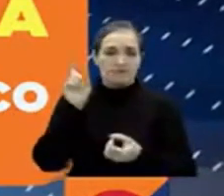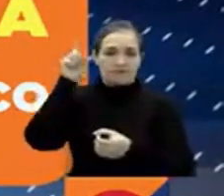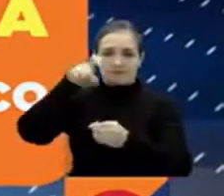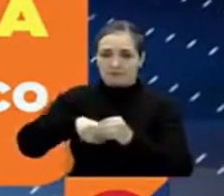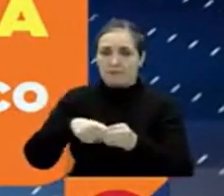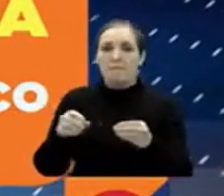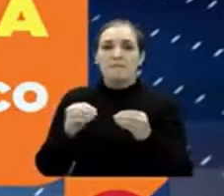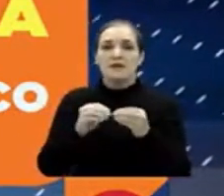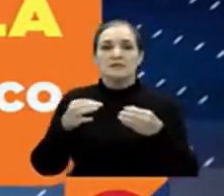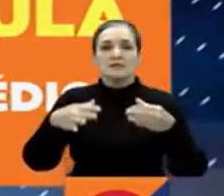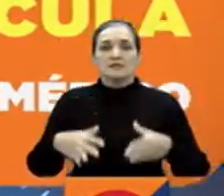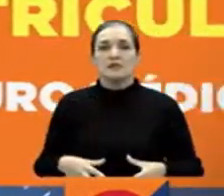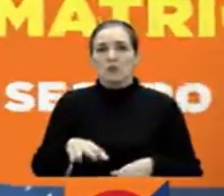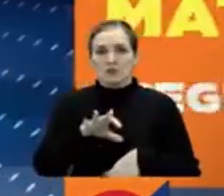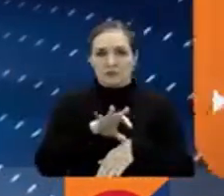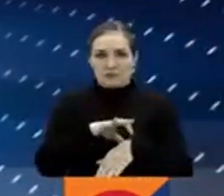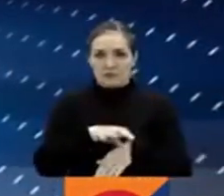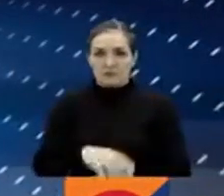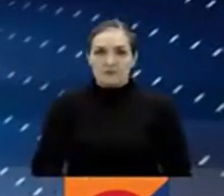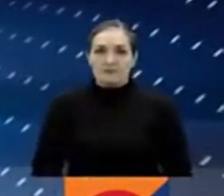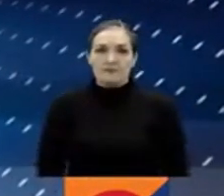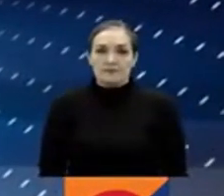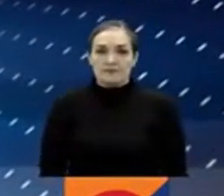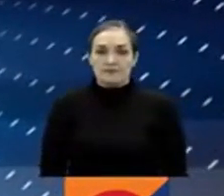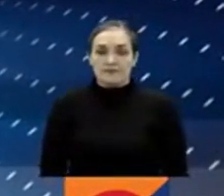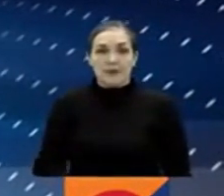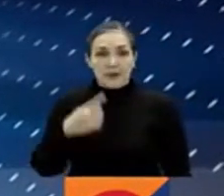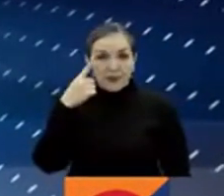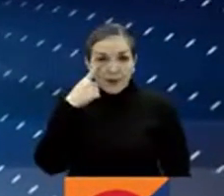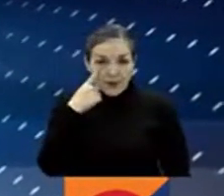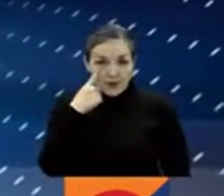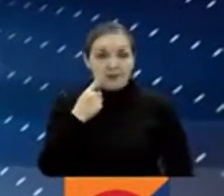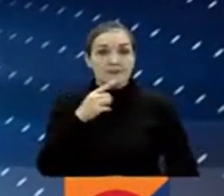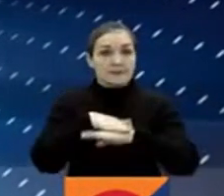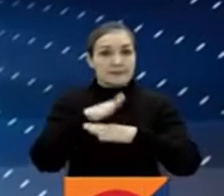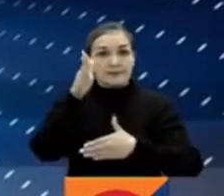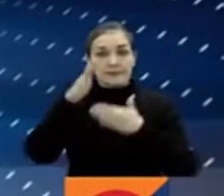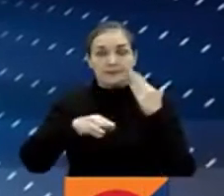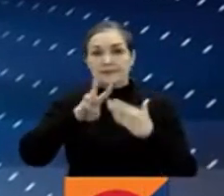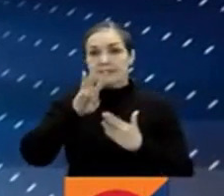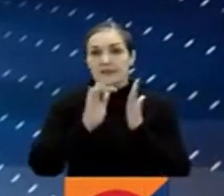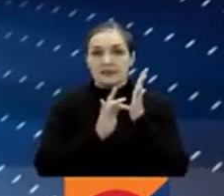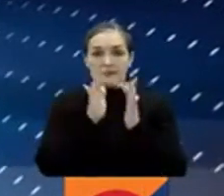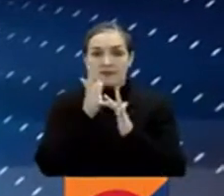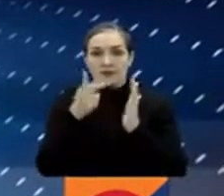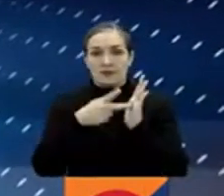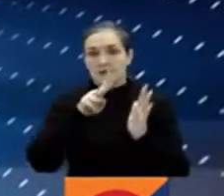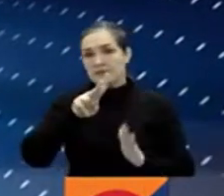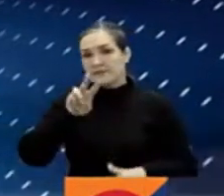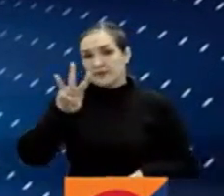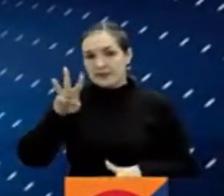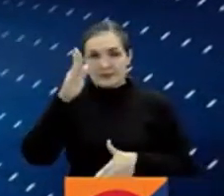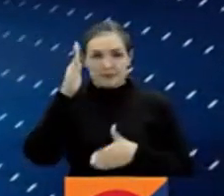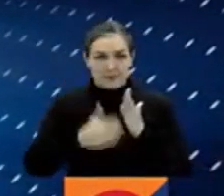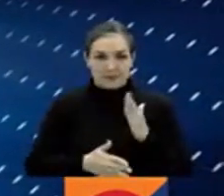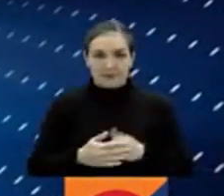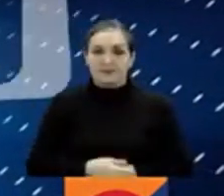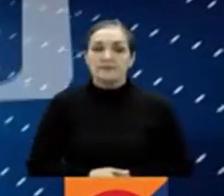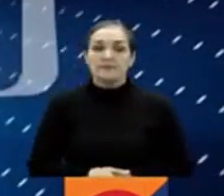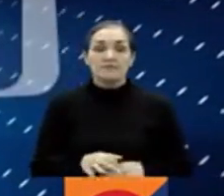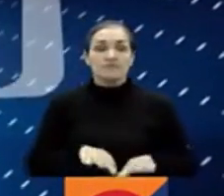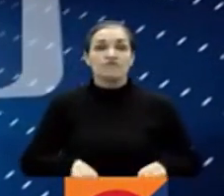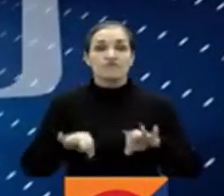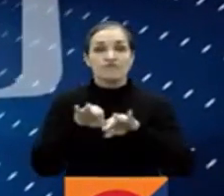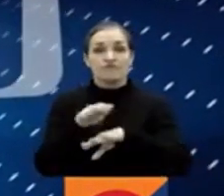matrícula y un seguro médico. Y mucho ojo, tienen plazo de aplicar hasta el 3 de abril de 2023. Y muy